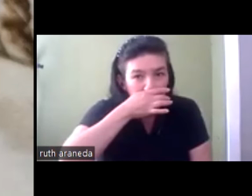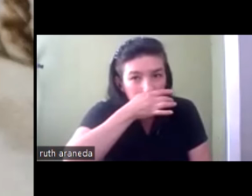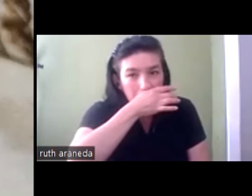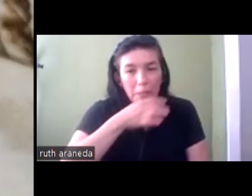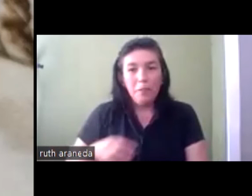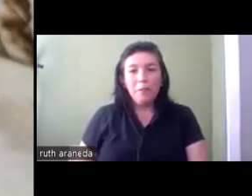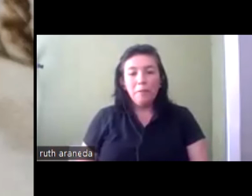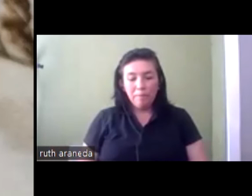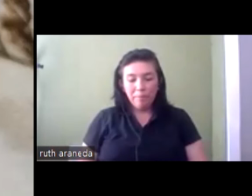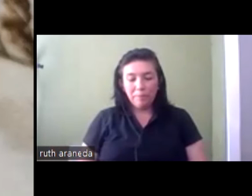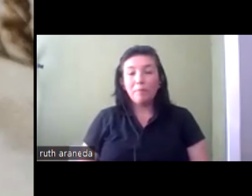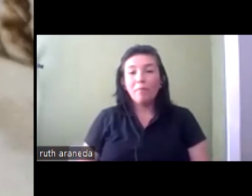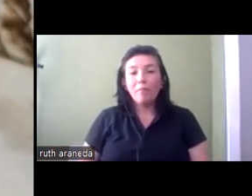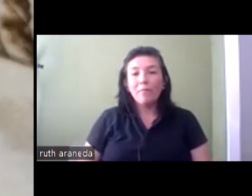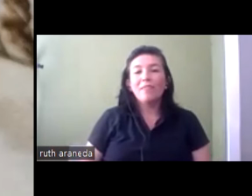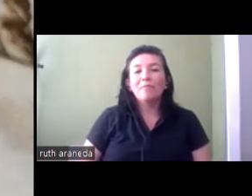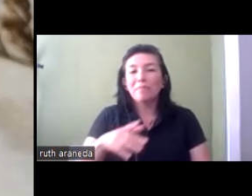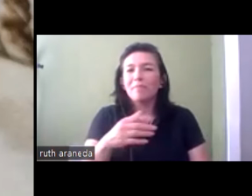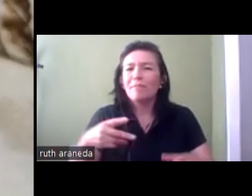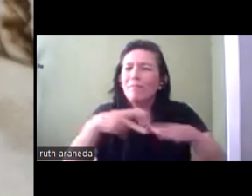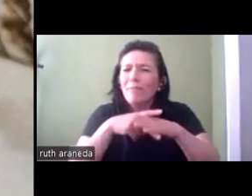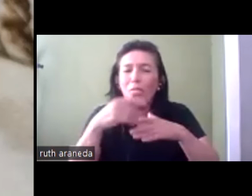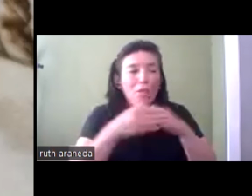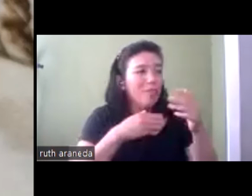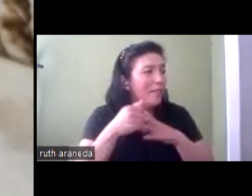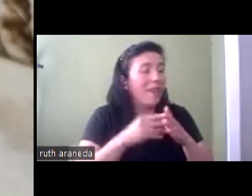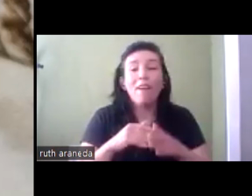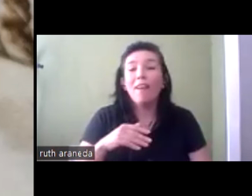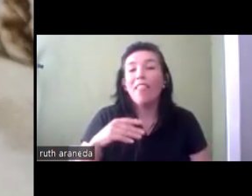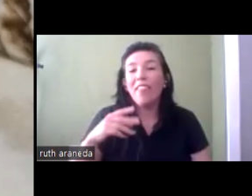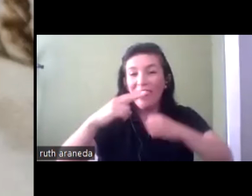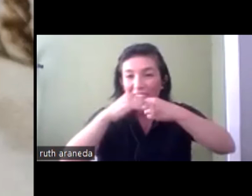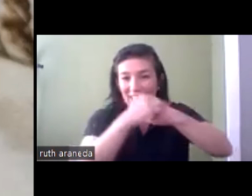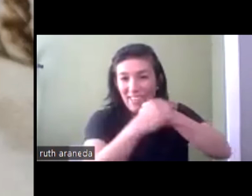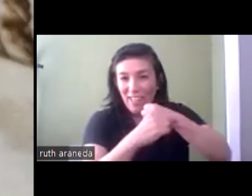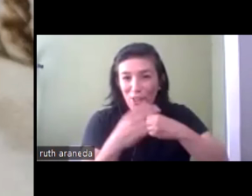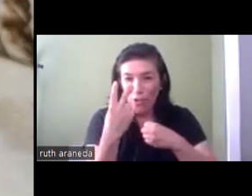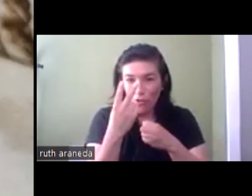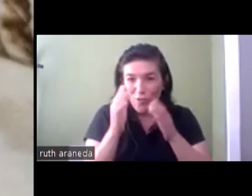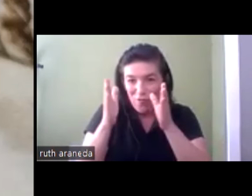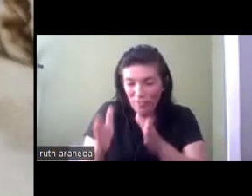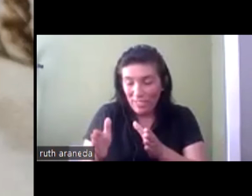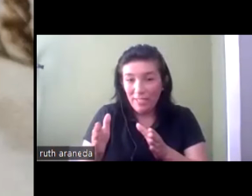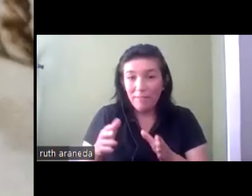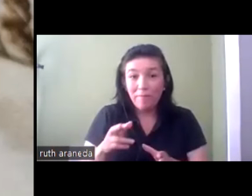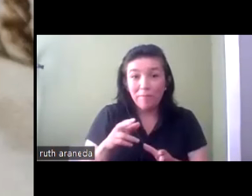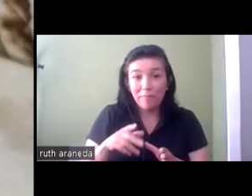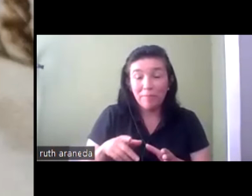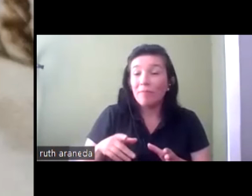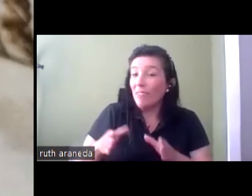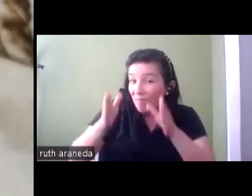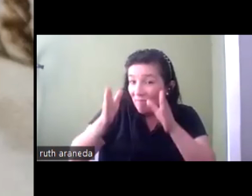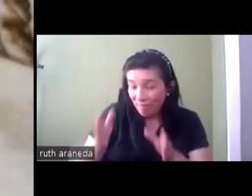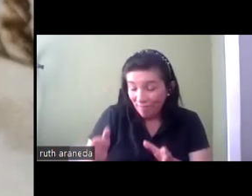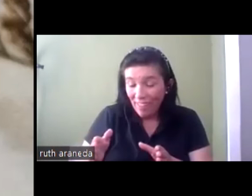retomar. fase En de el periodo de Aguita Guita 2. Inca. Fase de Guita 2. Ya, bueno, retomando la fase de Guita 2, yo,